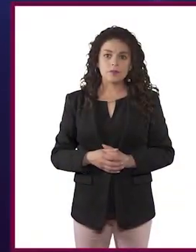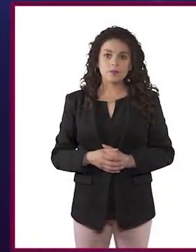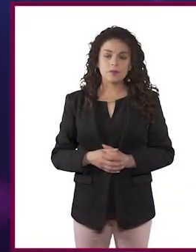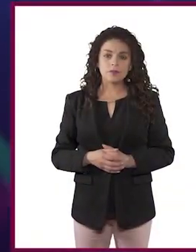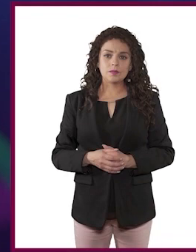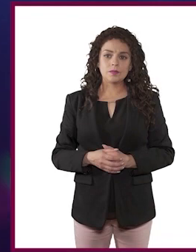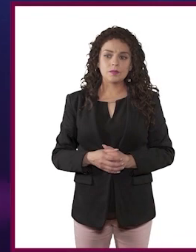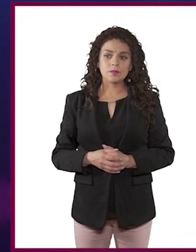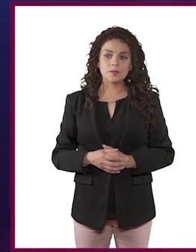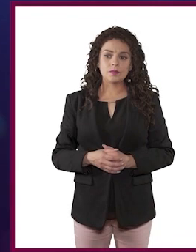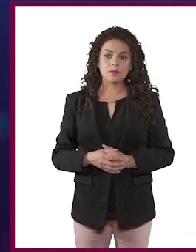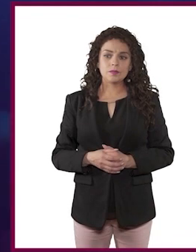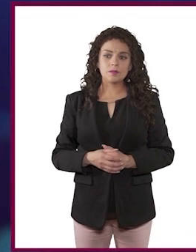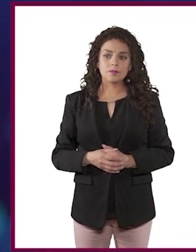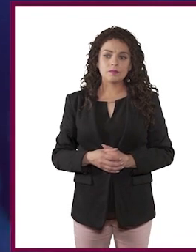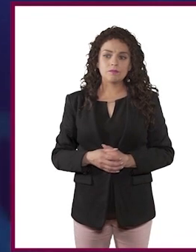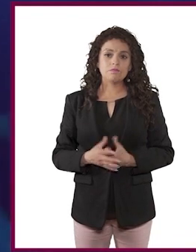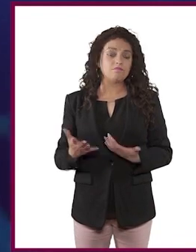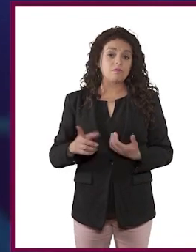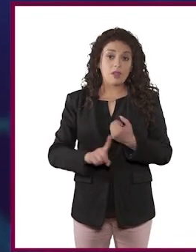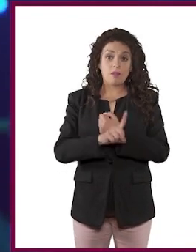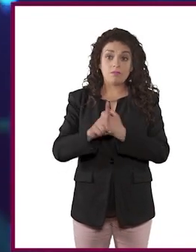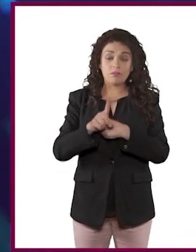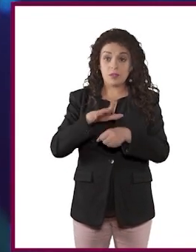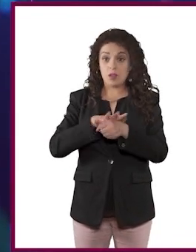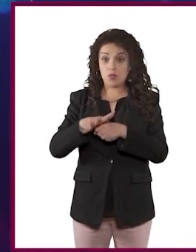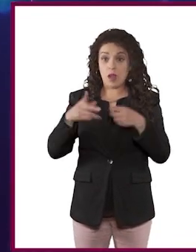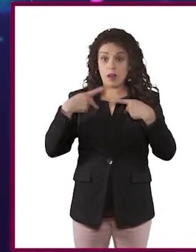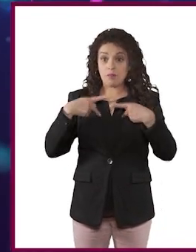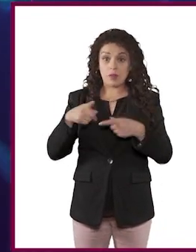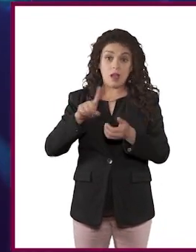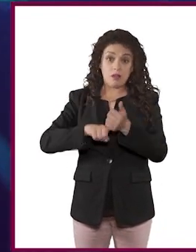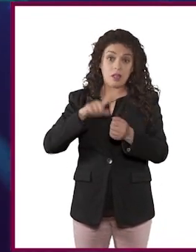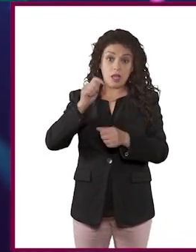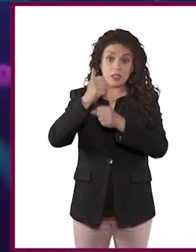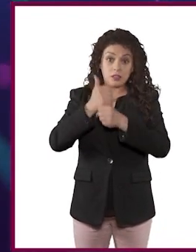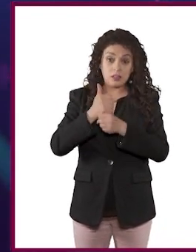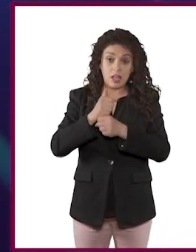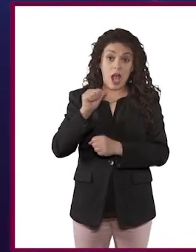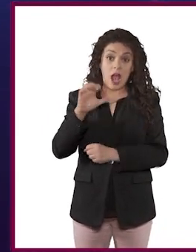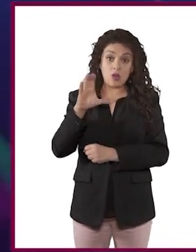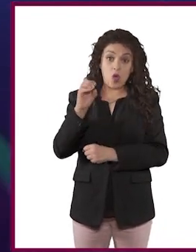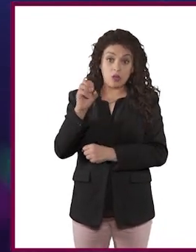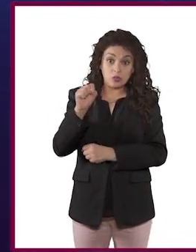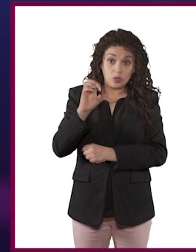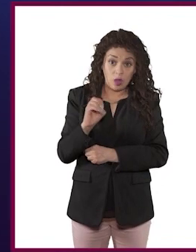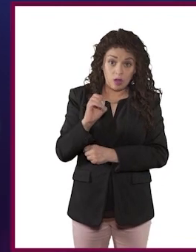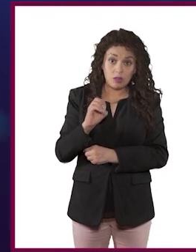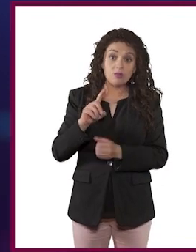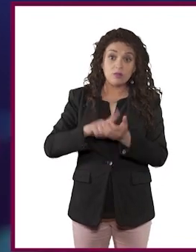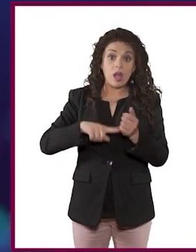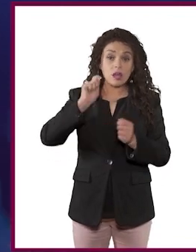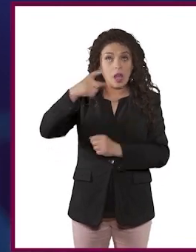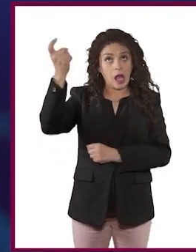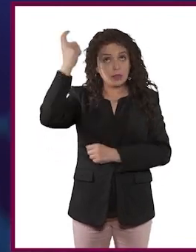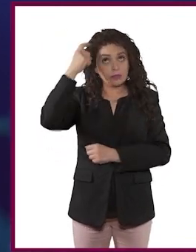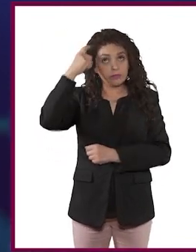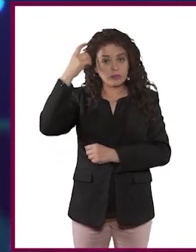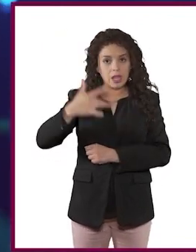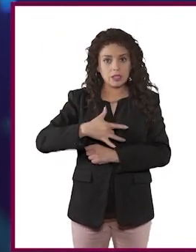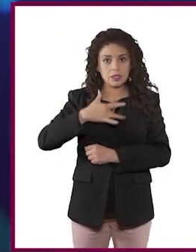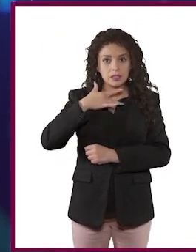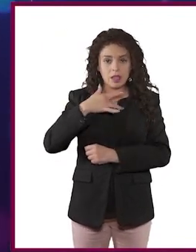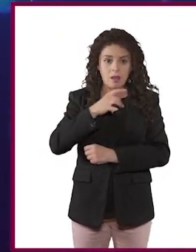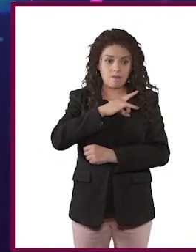Los efectos que puede tener una persona que está sufriendo una situación de acoso tienen que ver con este estado de la mente en el que te sientes